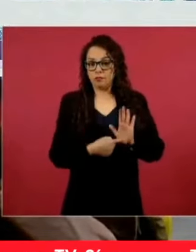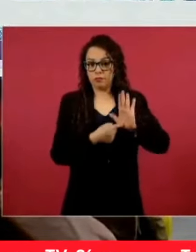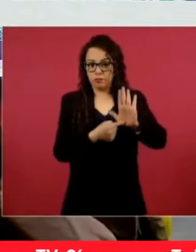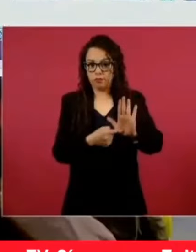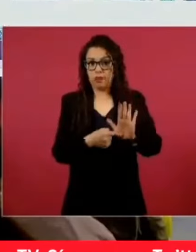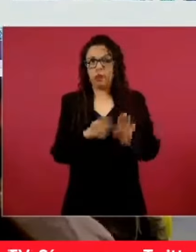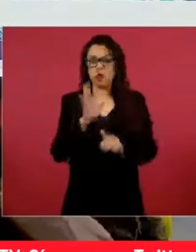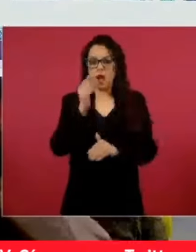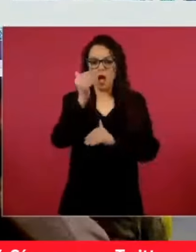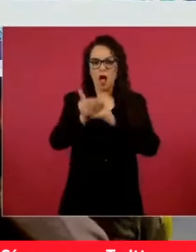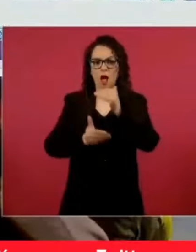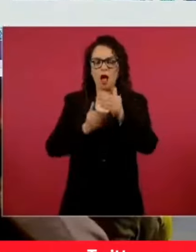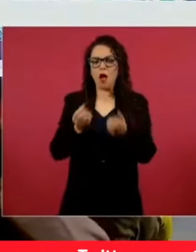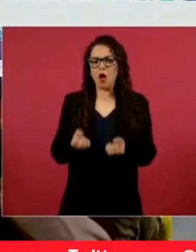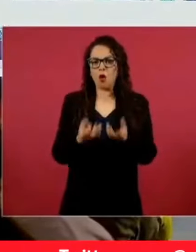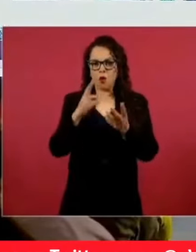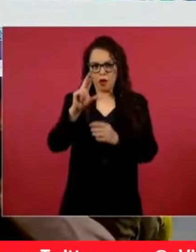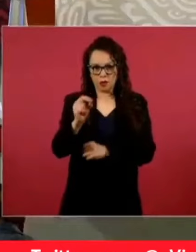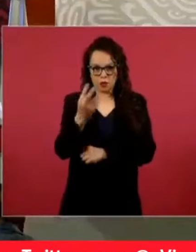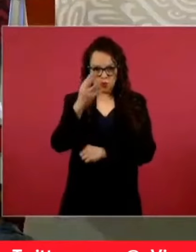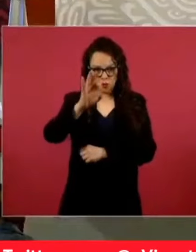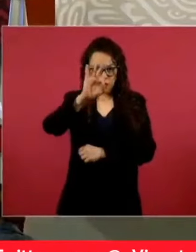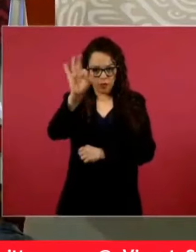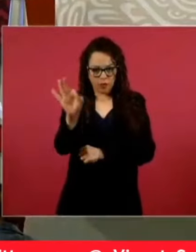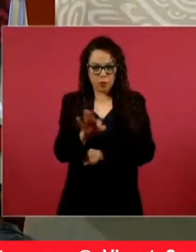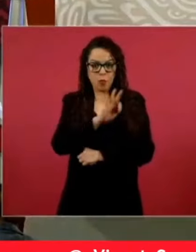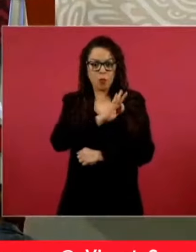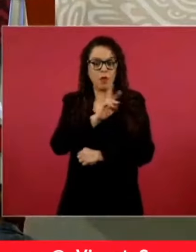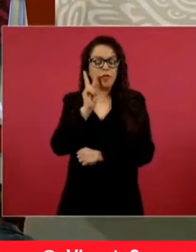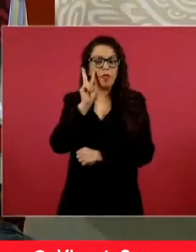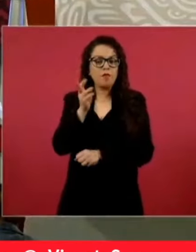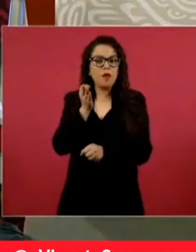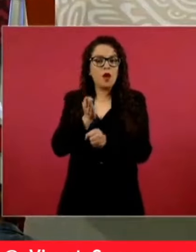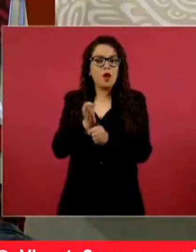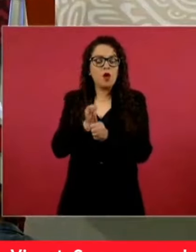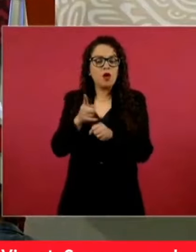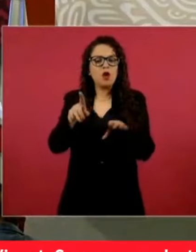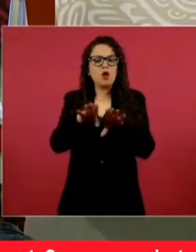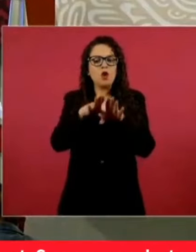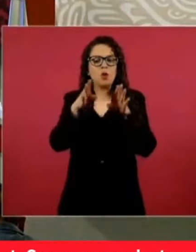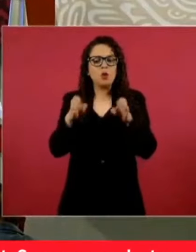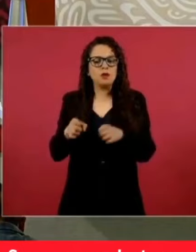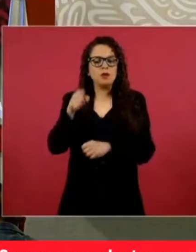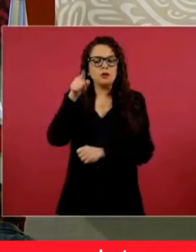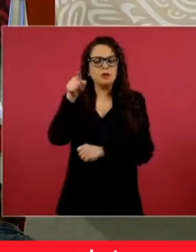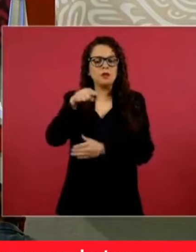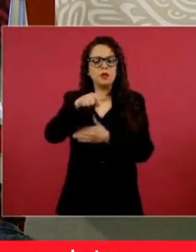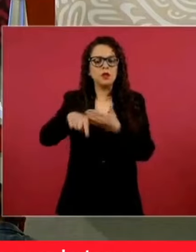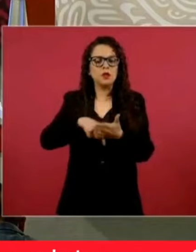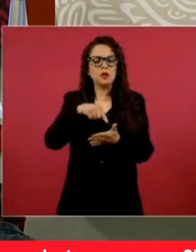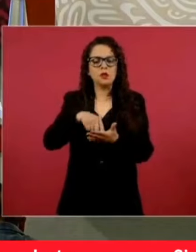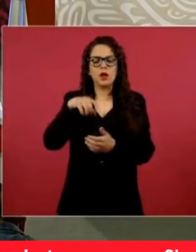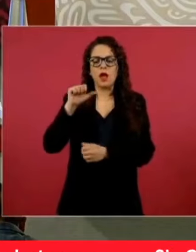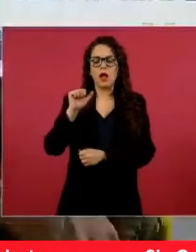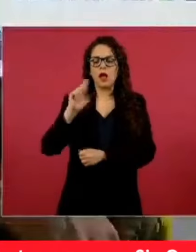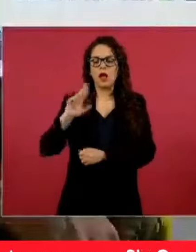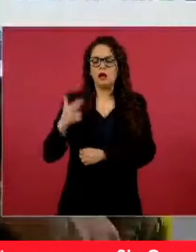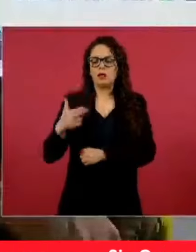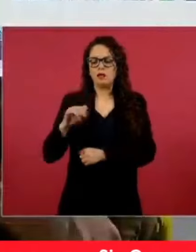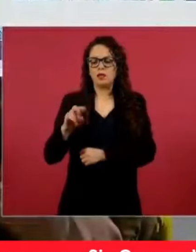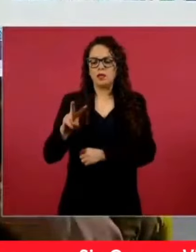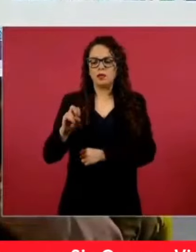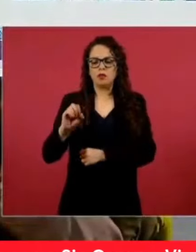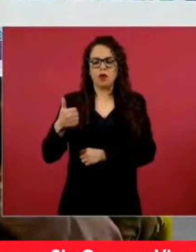por algunas imágenes de cómo se encuentra el día de hoy el archivo Agrario este archivo tan